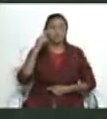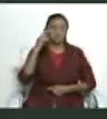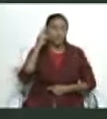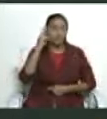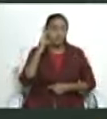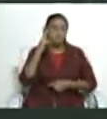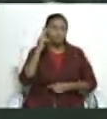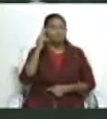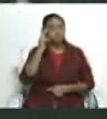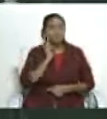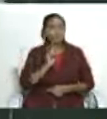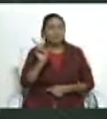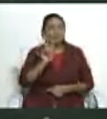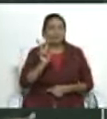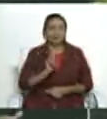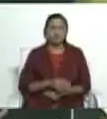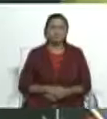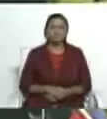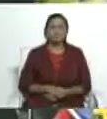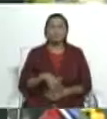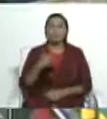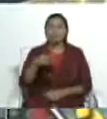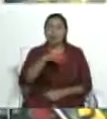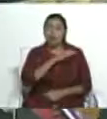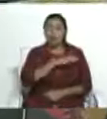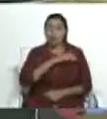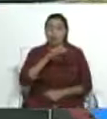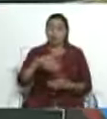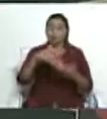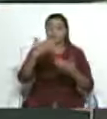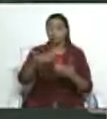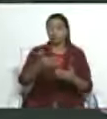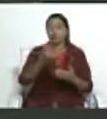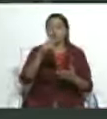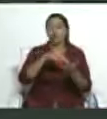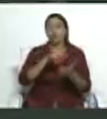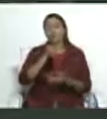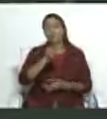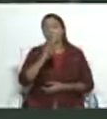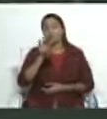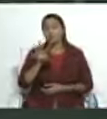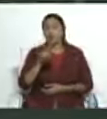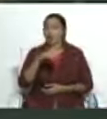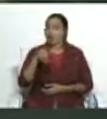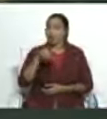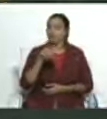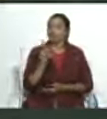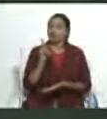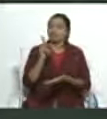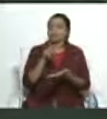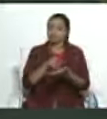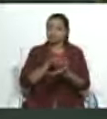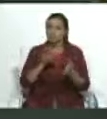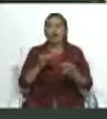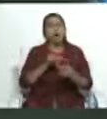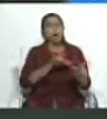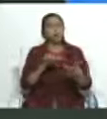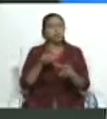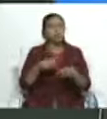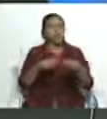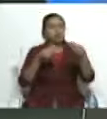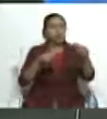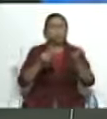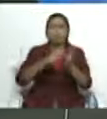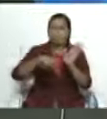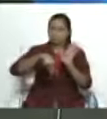estos comicios presidenciales del año 2024. Ha realizado su intervención, ya ha entregado su planilla también, cumpliendo